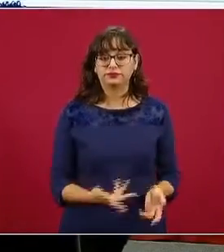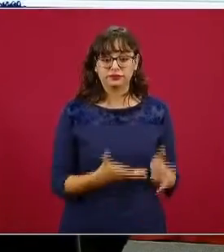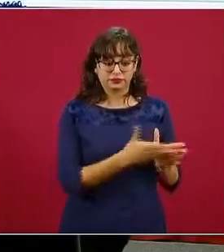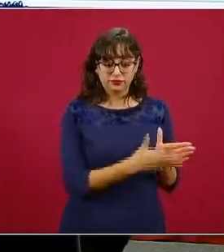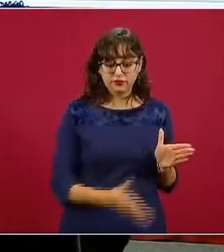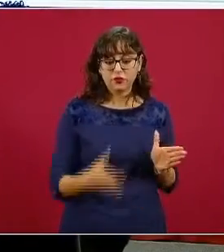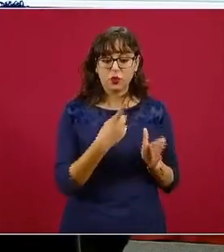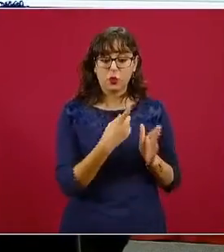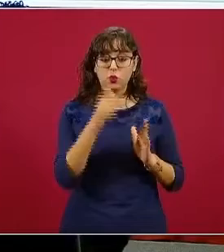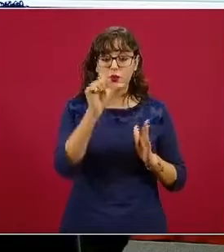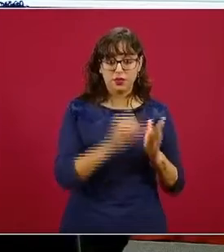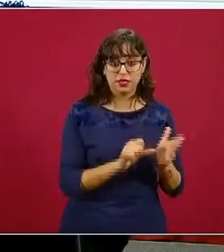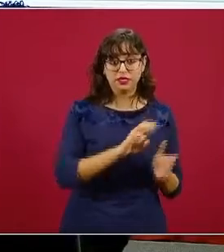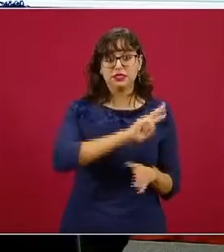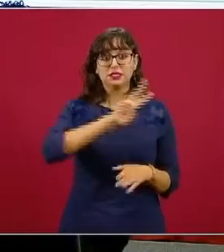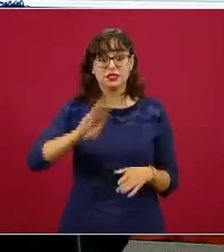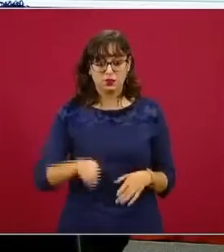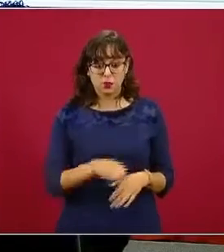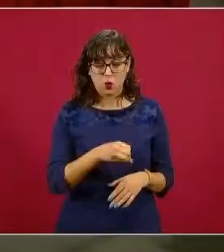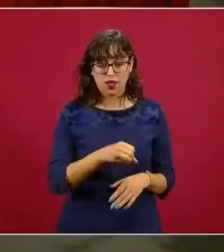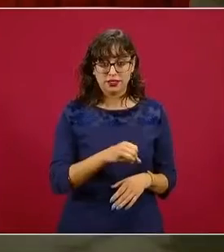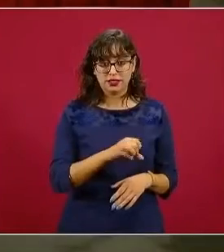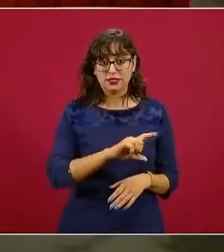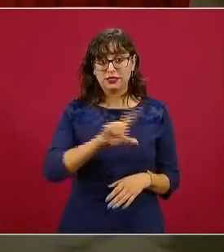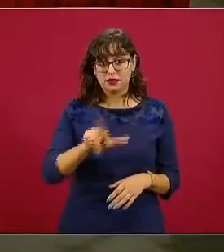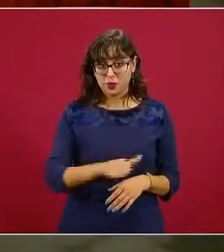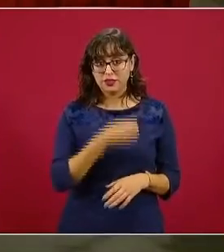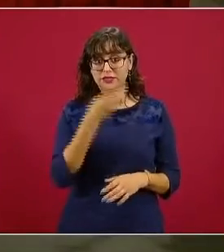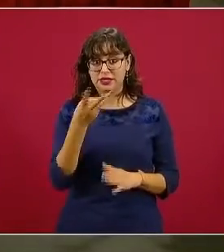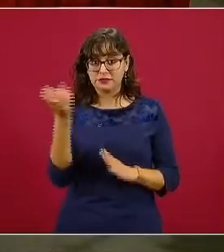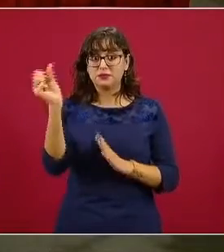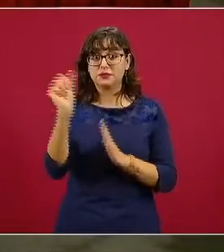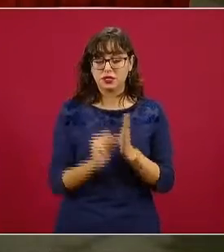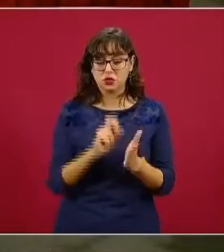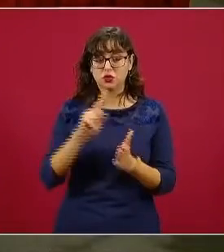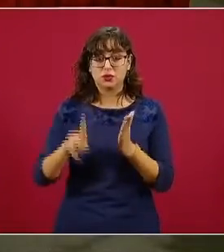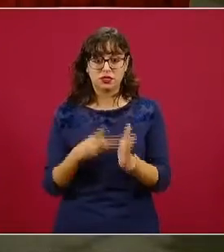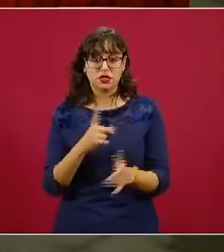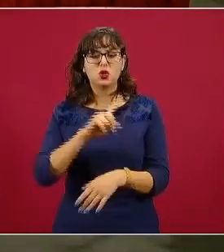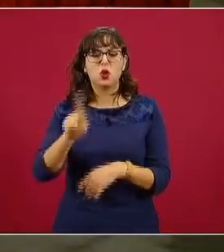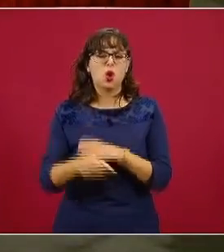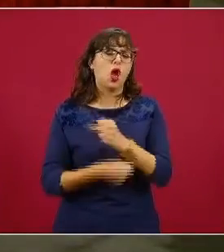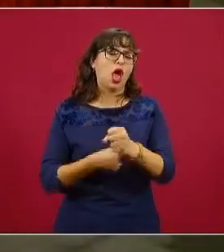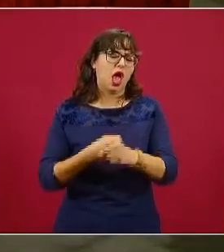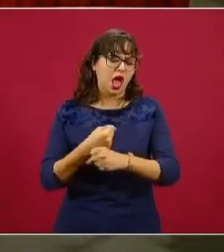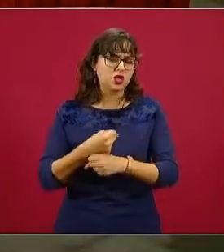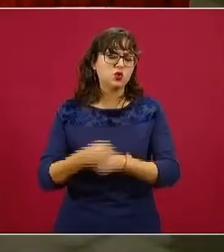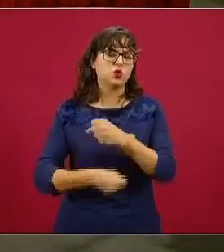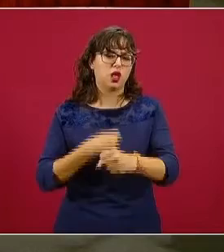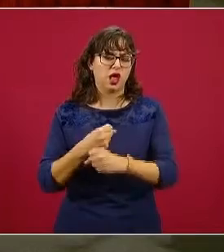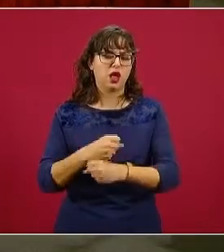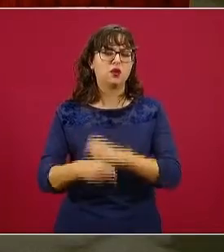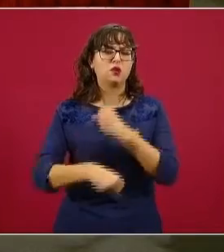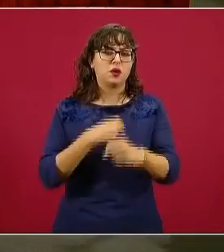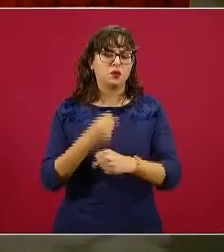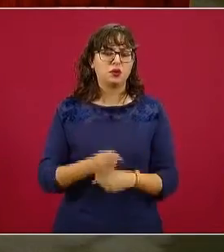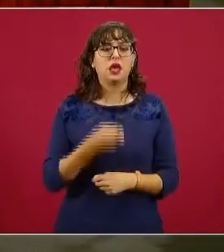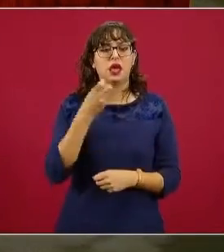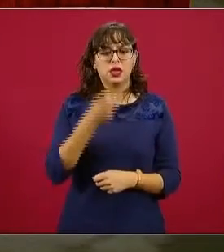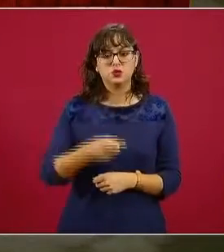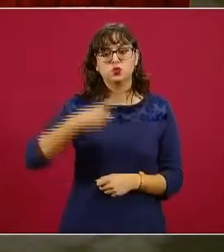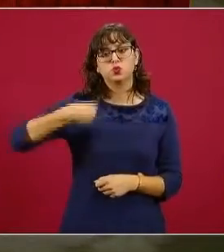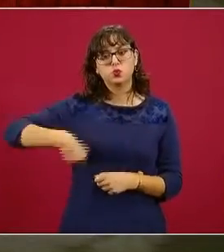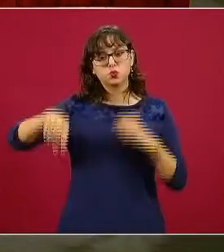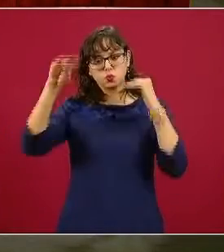de edad a los 3 meses es el otro refuerzo, y después cada año, ¿no? Estamos evaluando si podemos espaciarlos